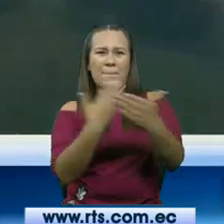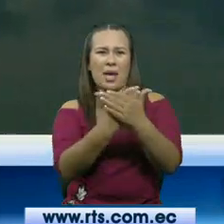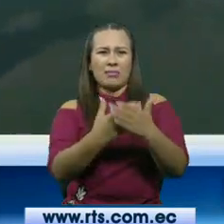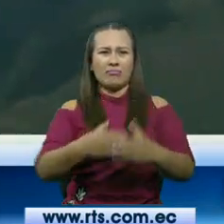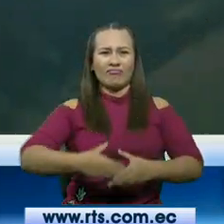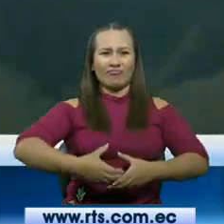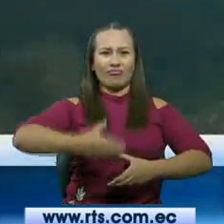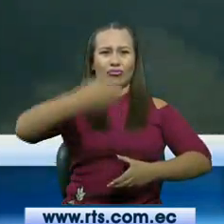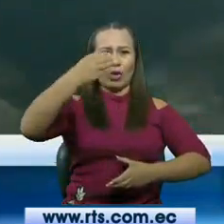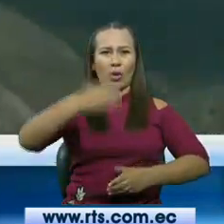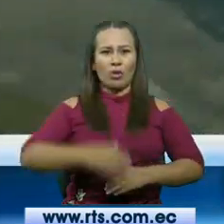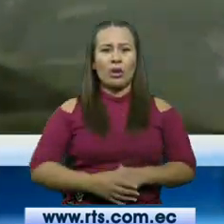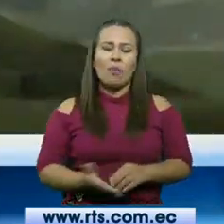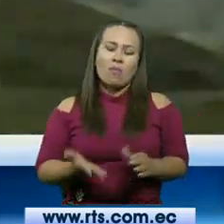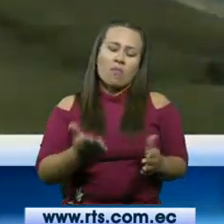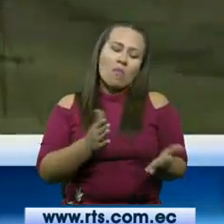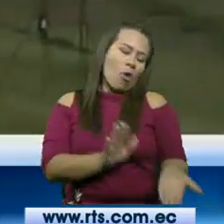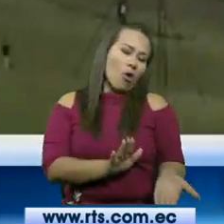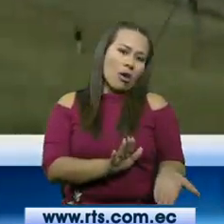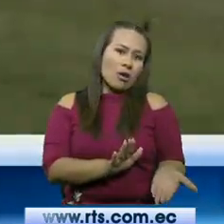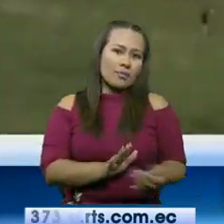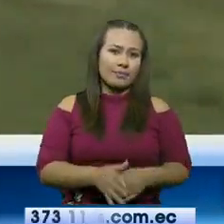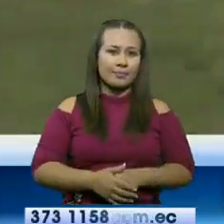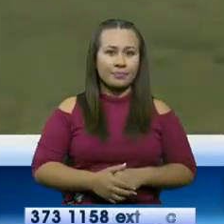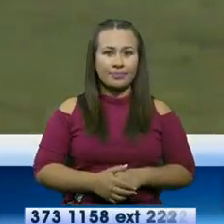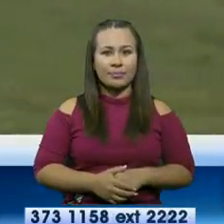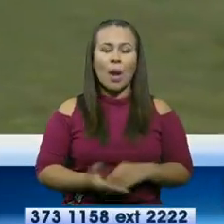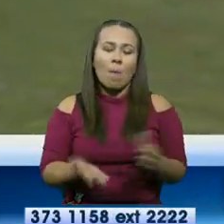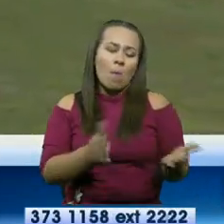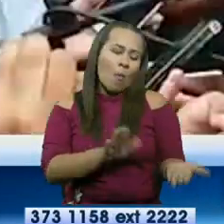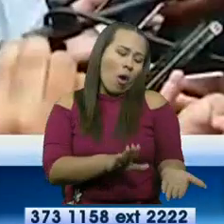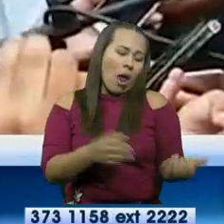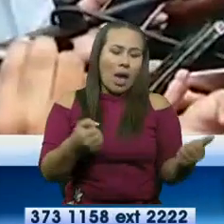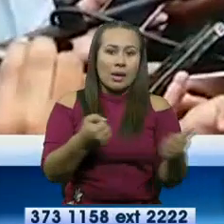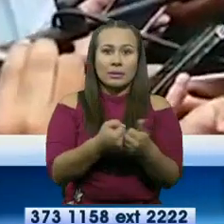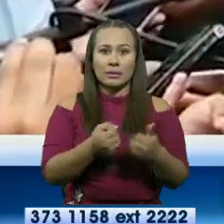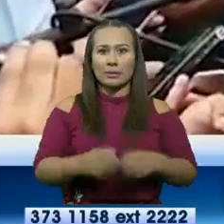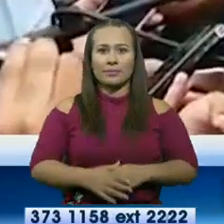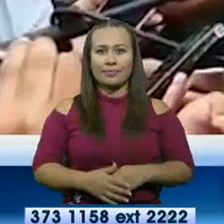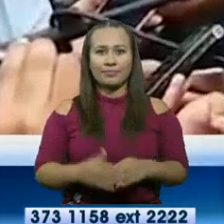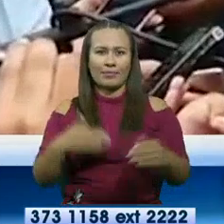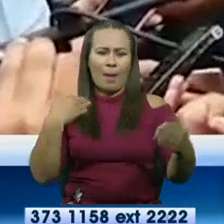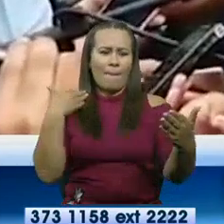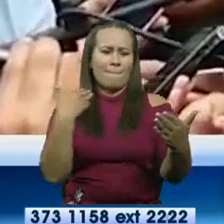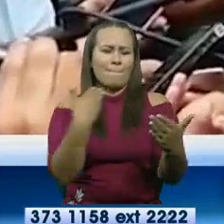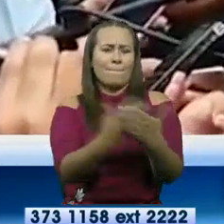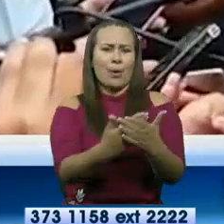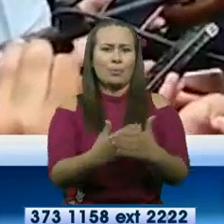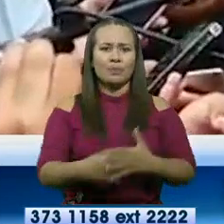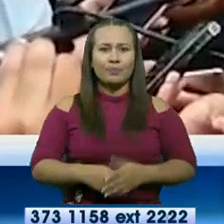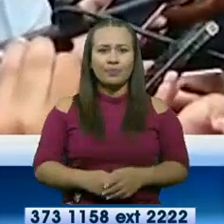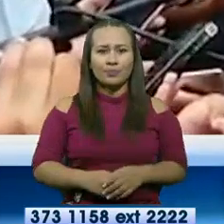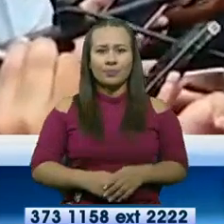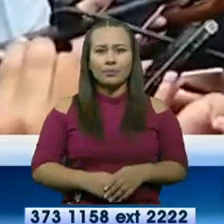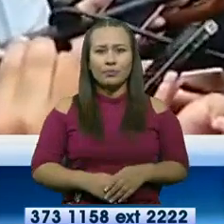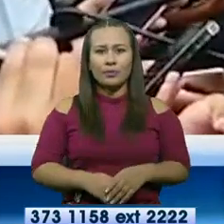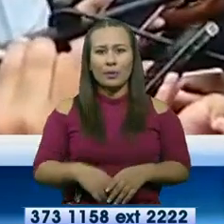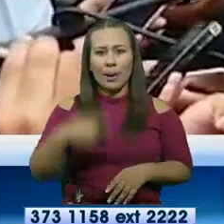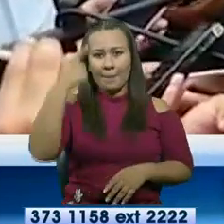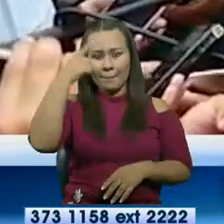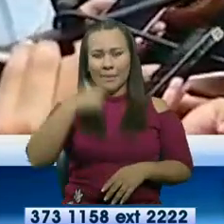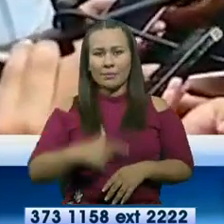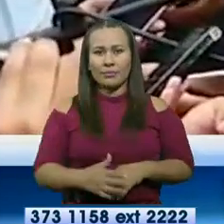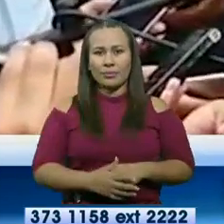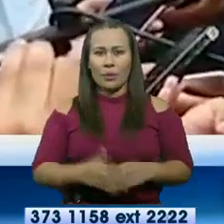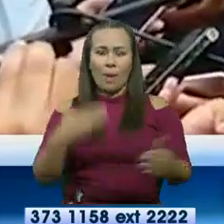torre, muriendo en el acto. Decidió accidentalmente que ella impactó primero con la roca y él se enganchó y también